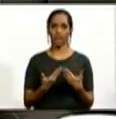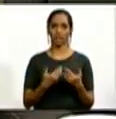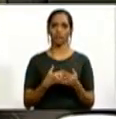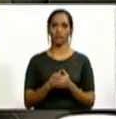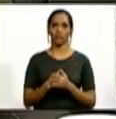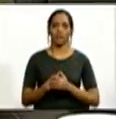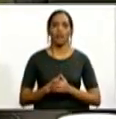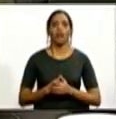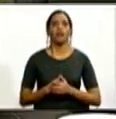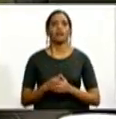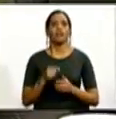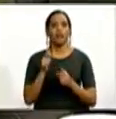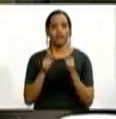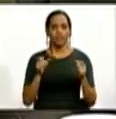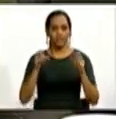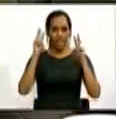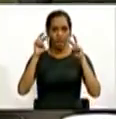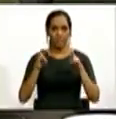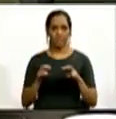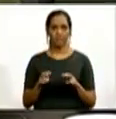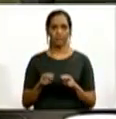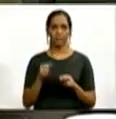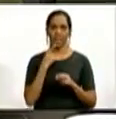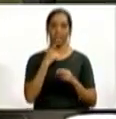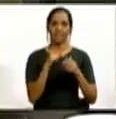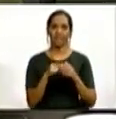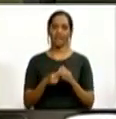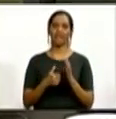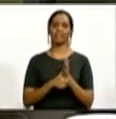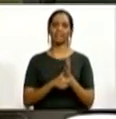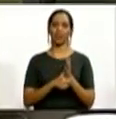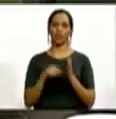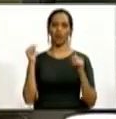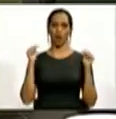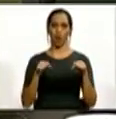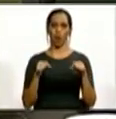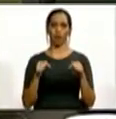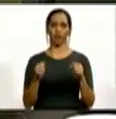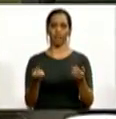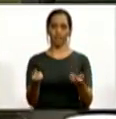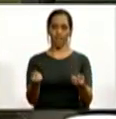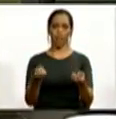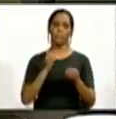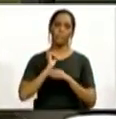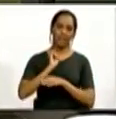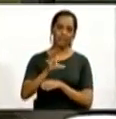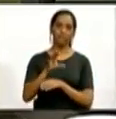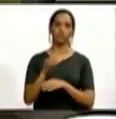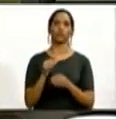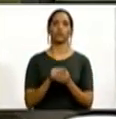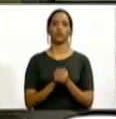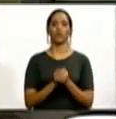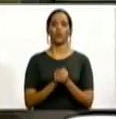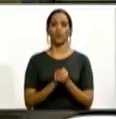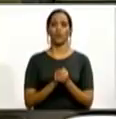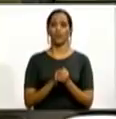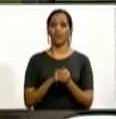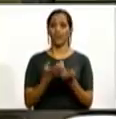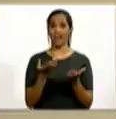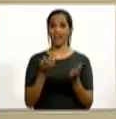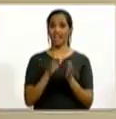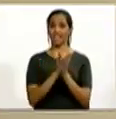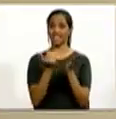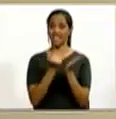unos compañeros que saben de investigación, ajá, me dice, la cédula que hoy le mandó el Jaime Guaidó dice soltero. ¿Y Fabi?